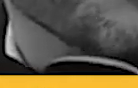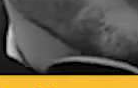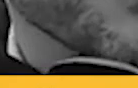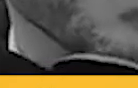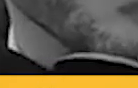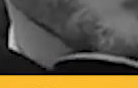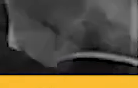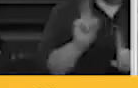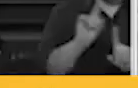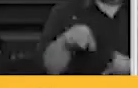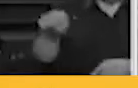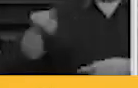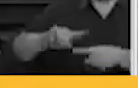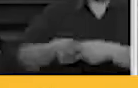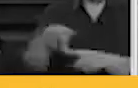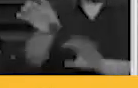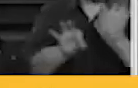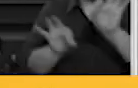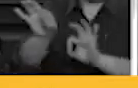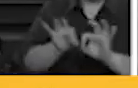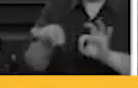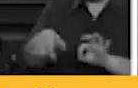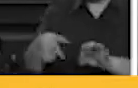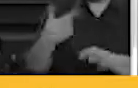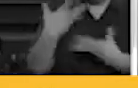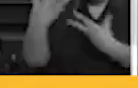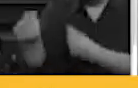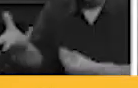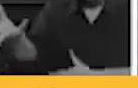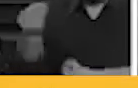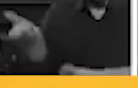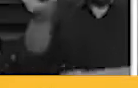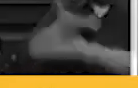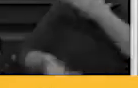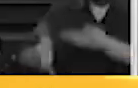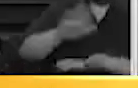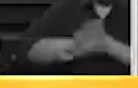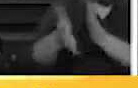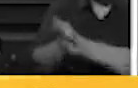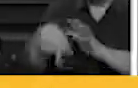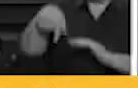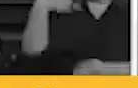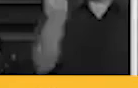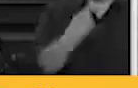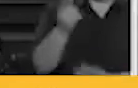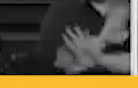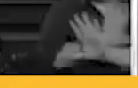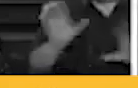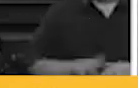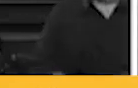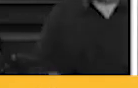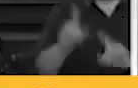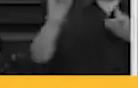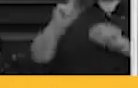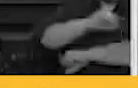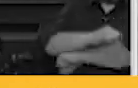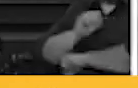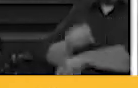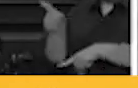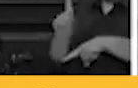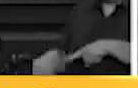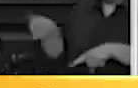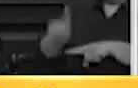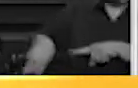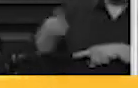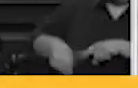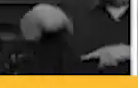el equilibrio fiscal. Un equilibrio fiscal tan buscado y que en muchas provincias lo tenemos por esfuerzos propios. Pero bueno, son